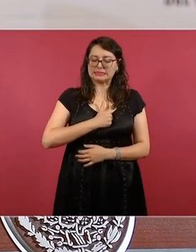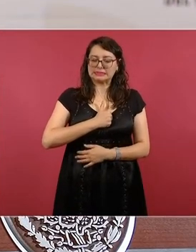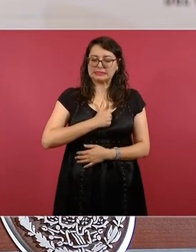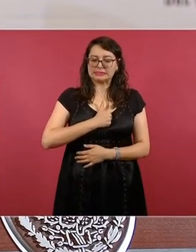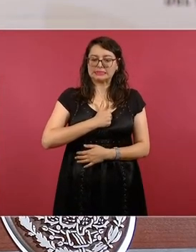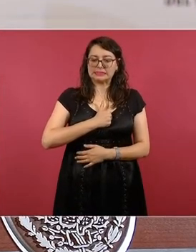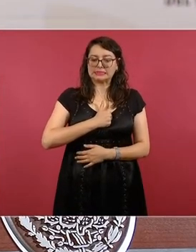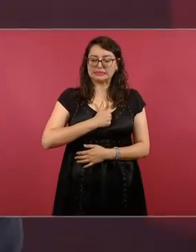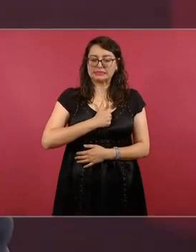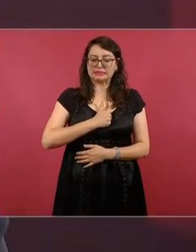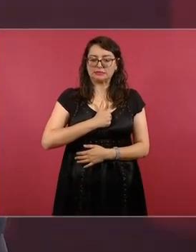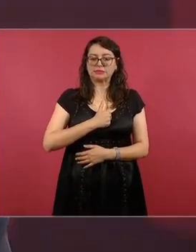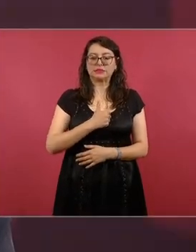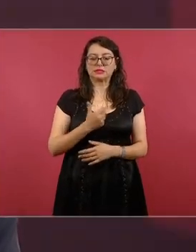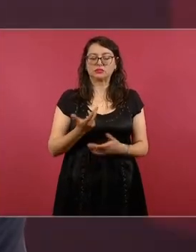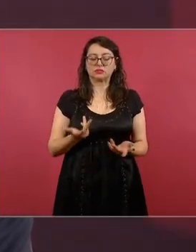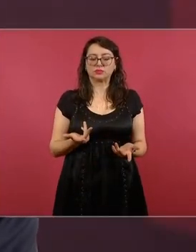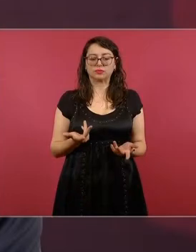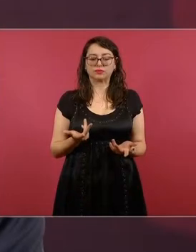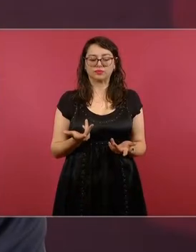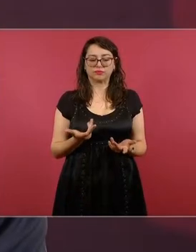hayan perdido la vida. Aquí tengo